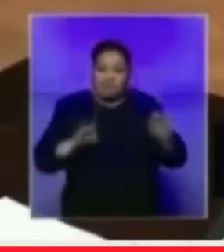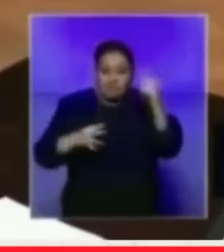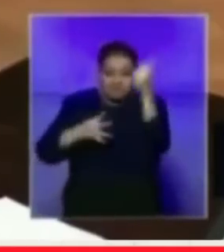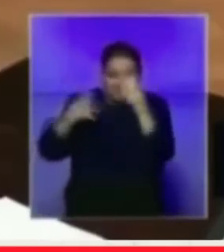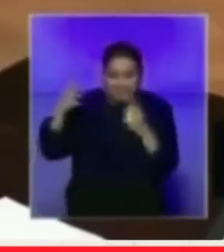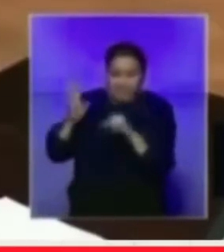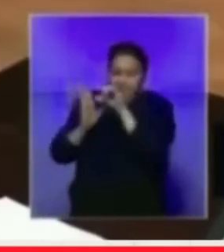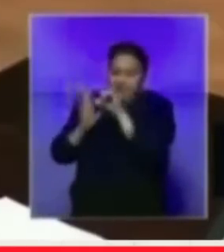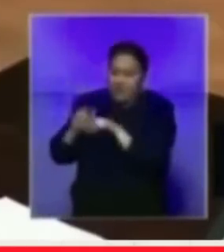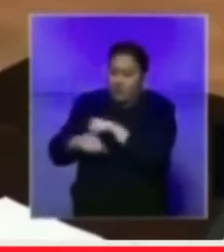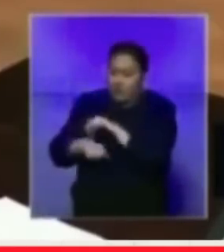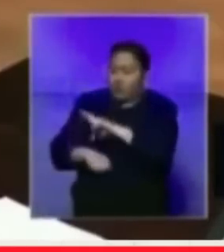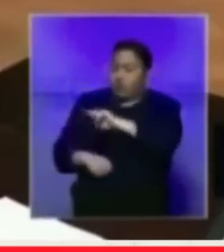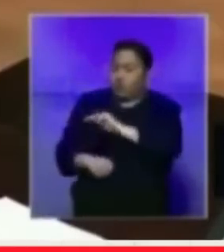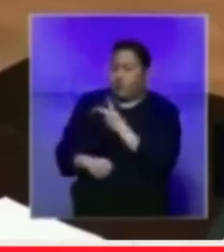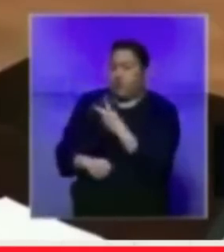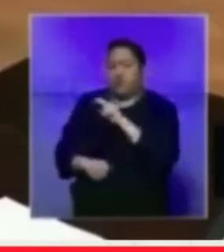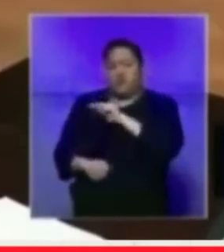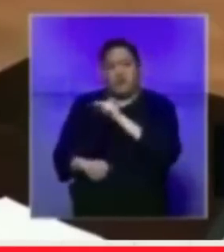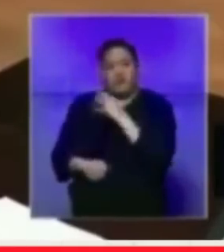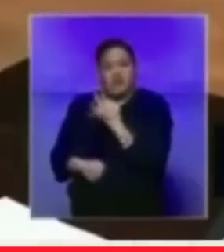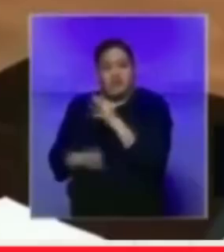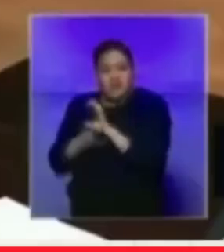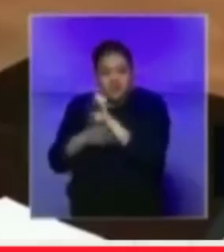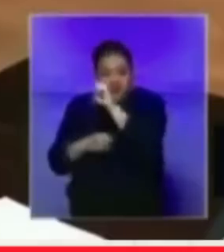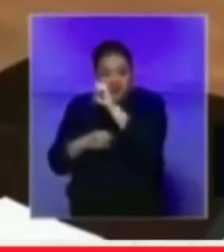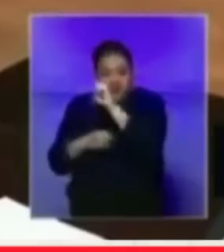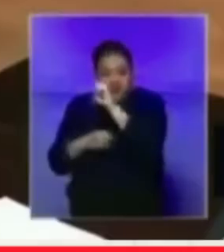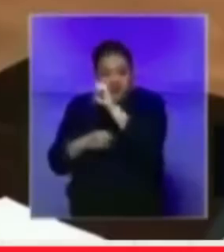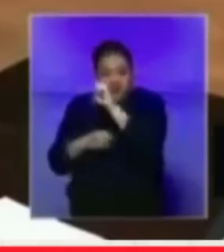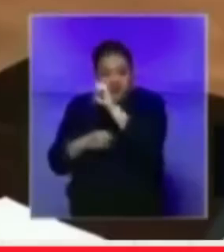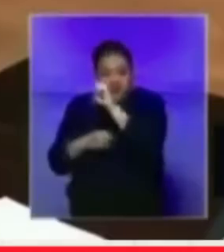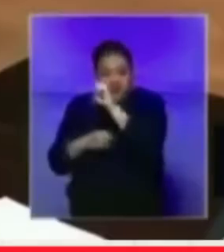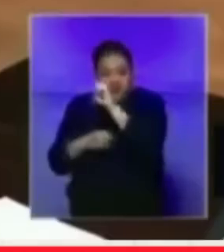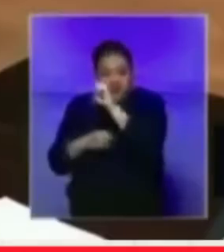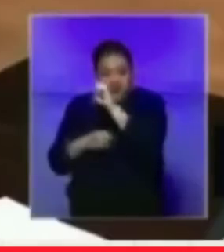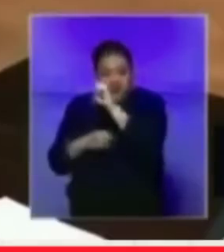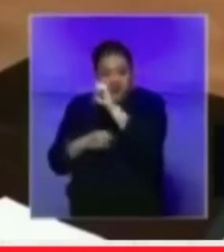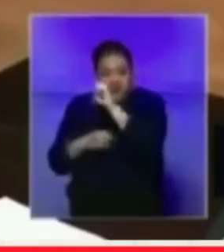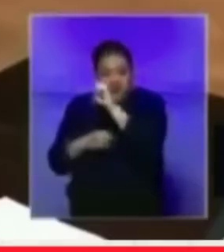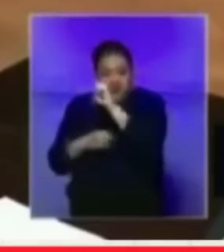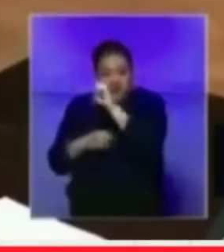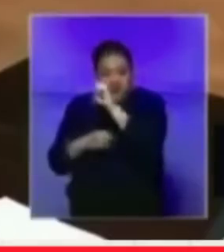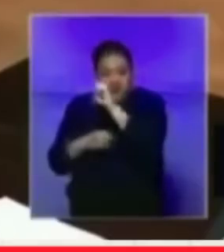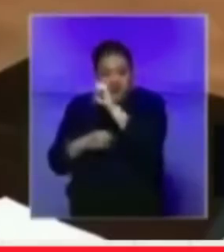los artículos 82 y 83 de la Constitución Política.